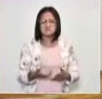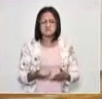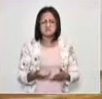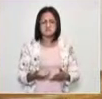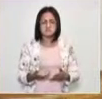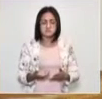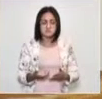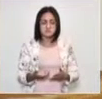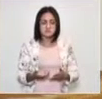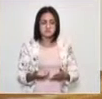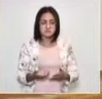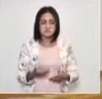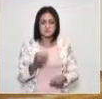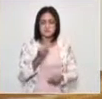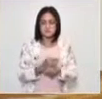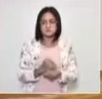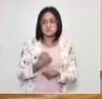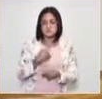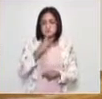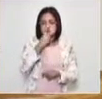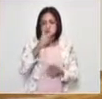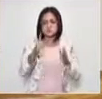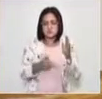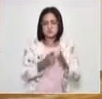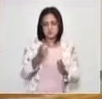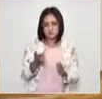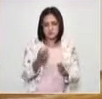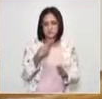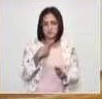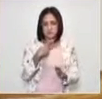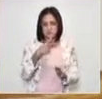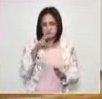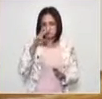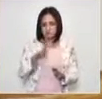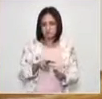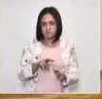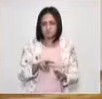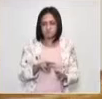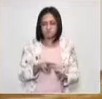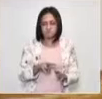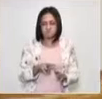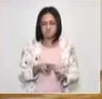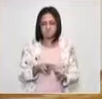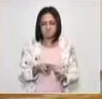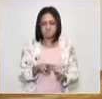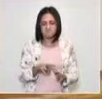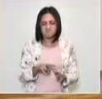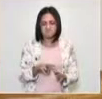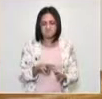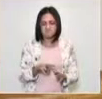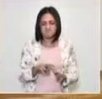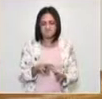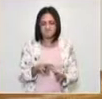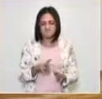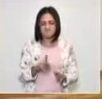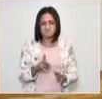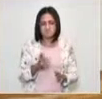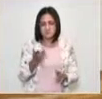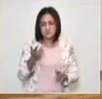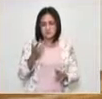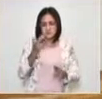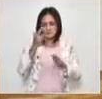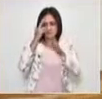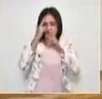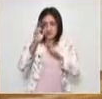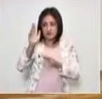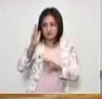lo que sí reitero y digo que es merecido el